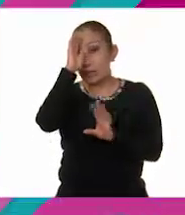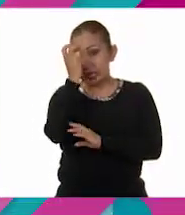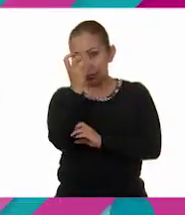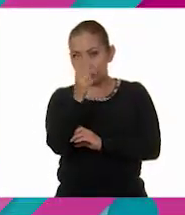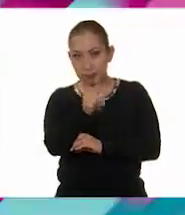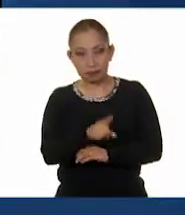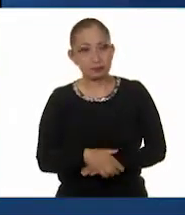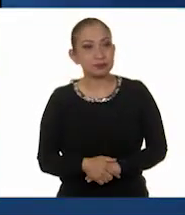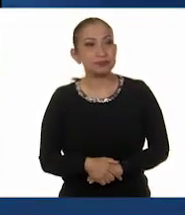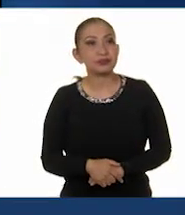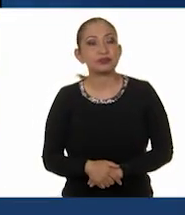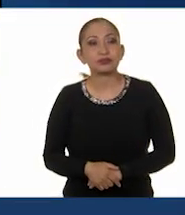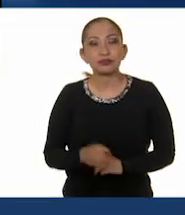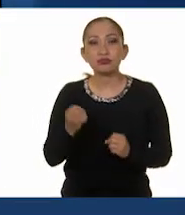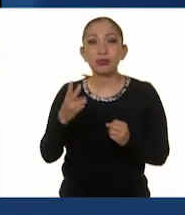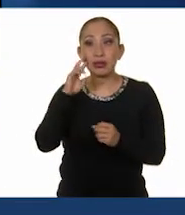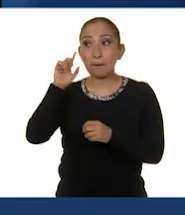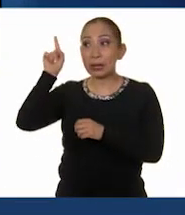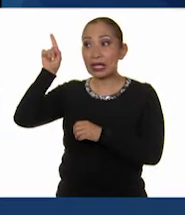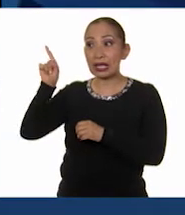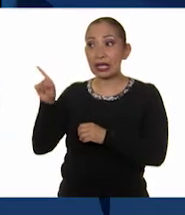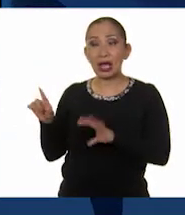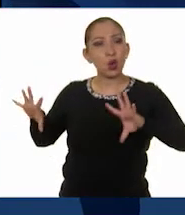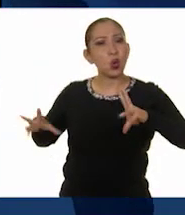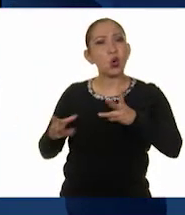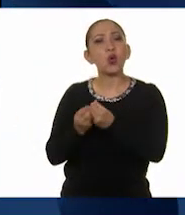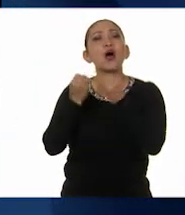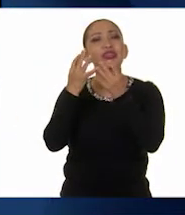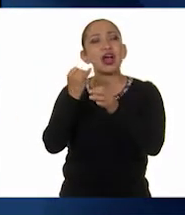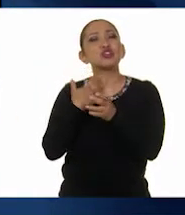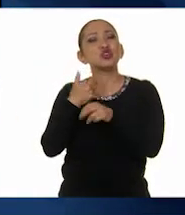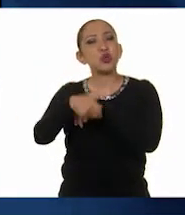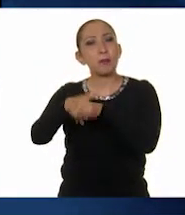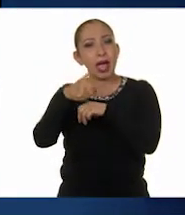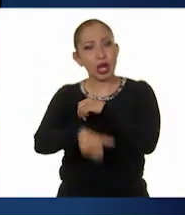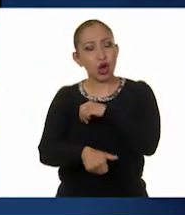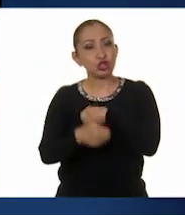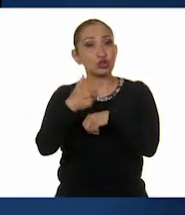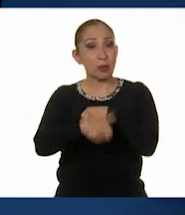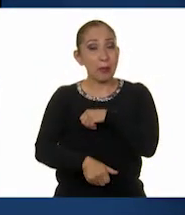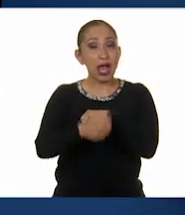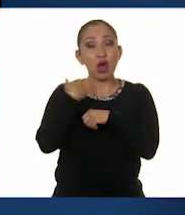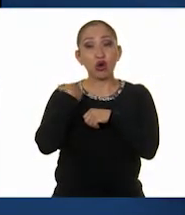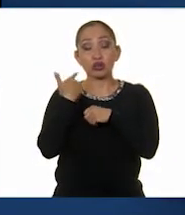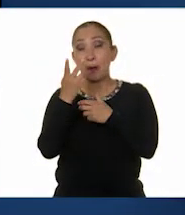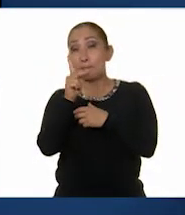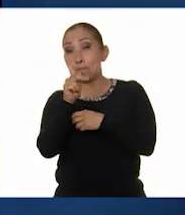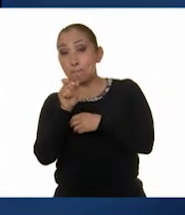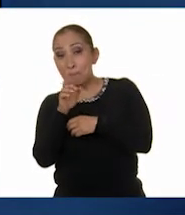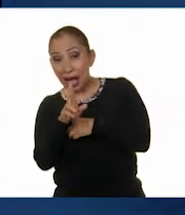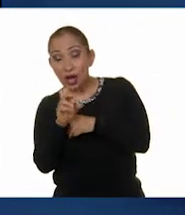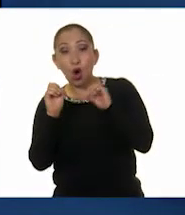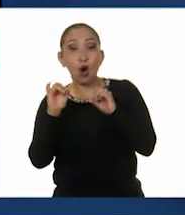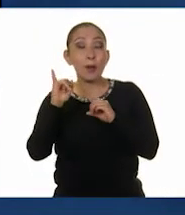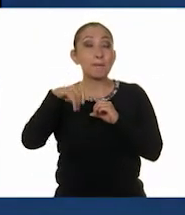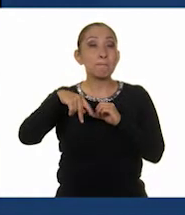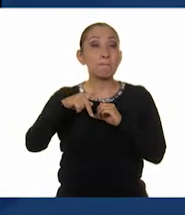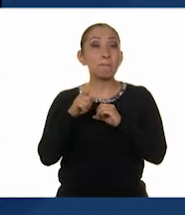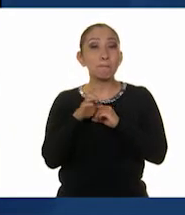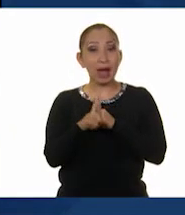siguiente. ¿Cuántos datos forman el conjunto? ¿Es un número par o un número impar? ¿Cuál es el